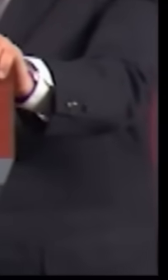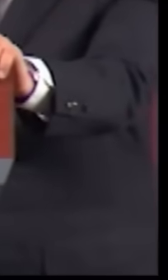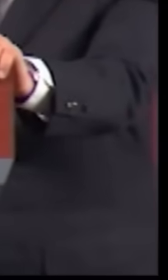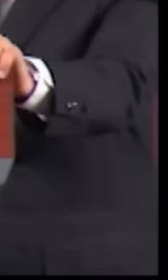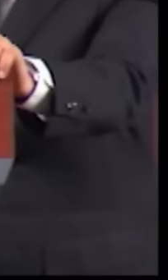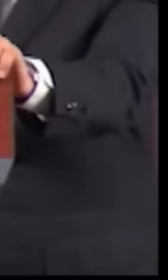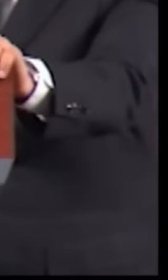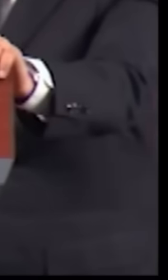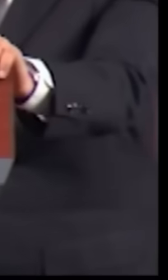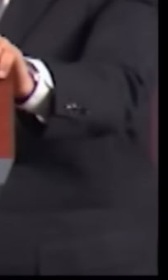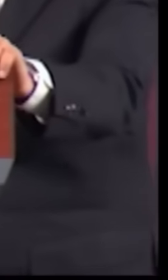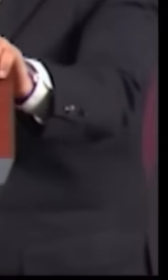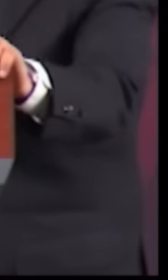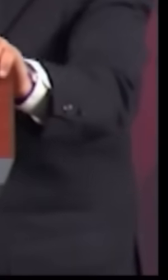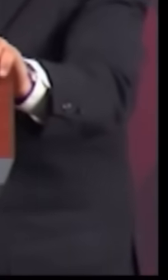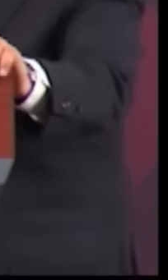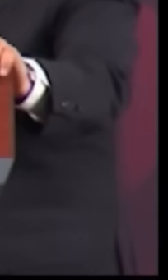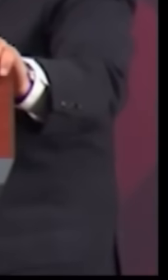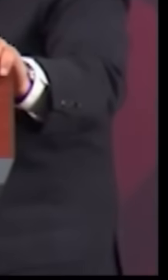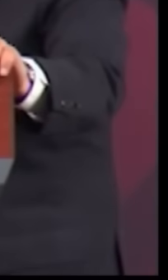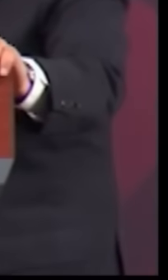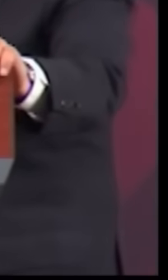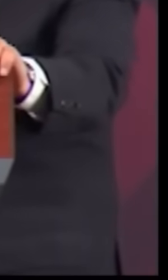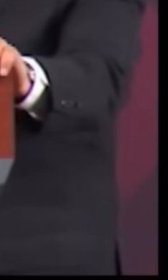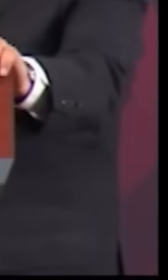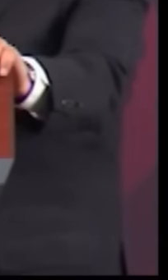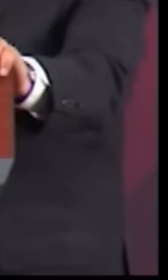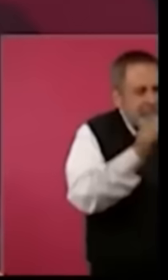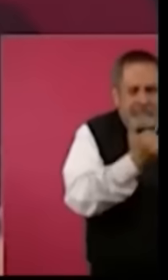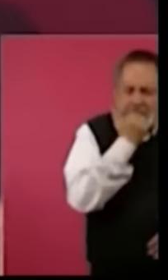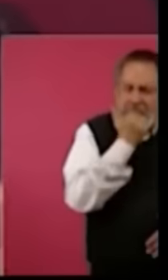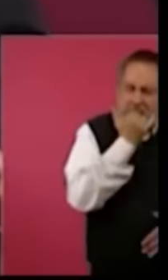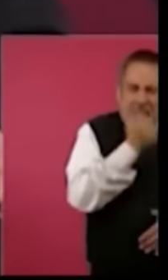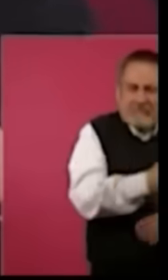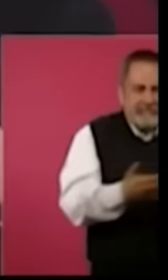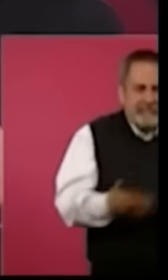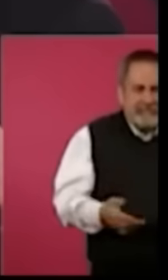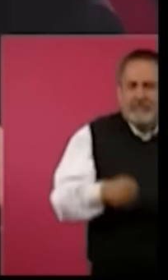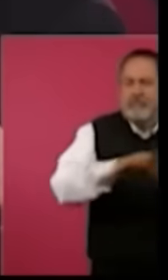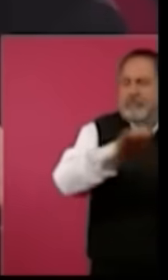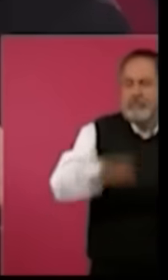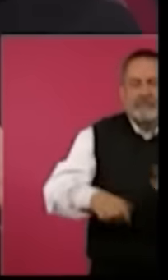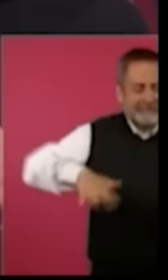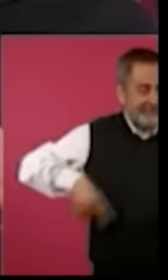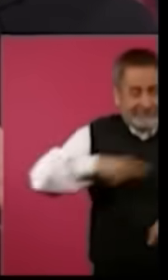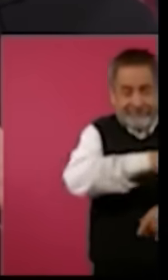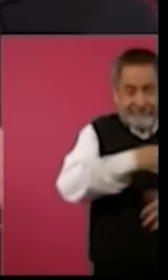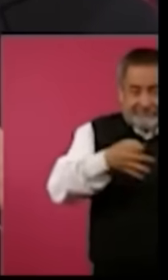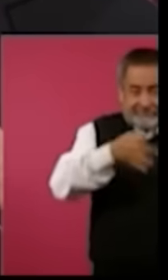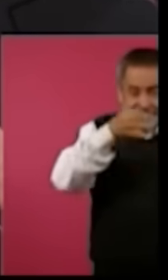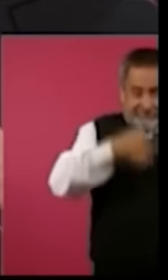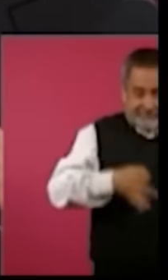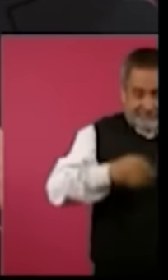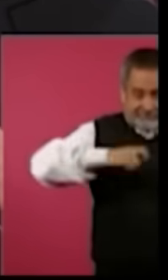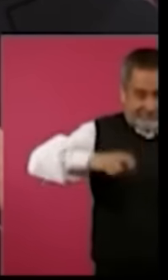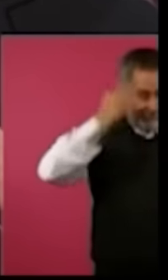la Constitución, el ministro Aguilar, como es el caso de este ministro,